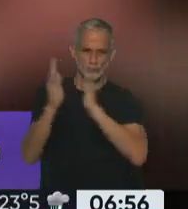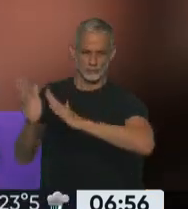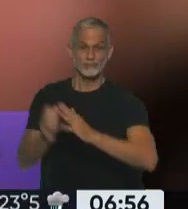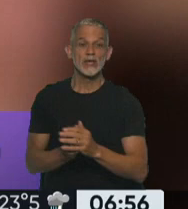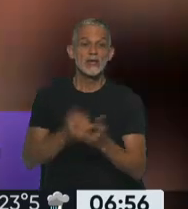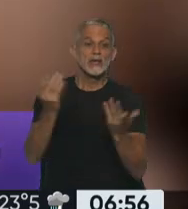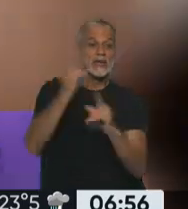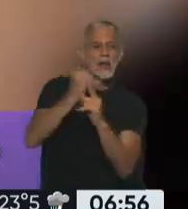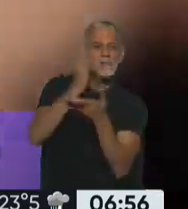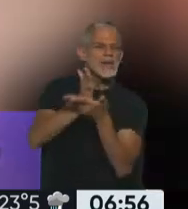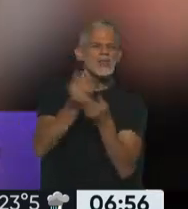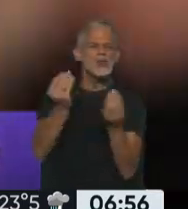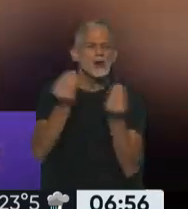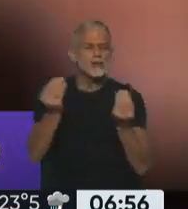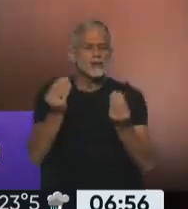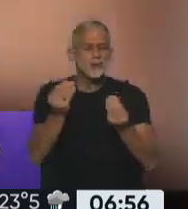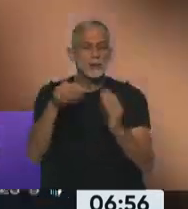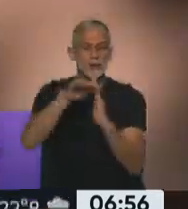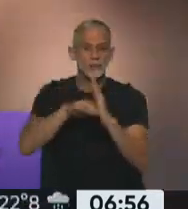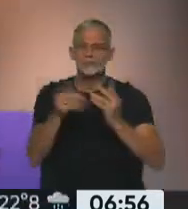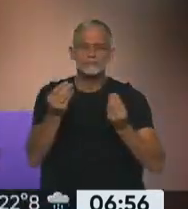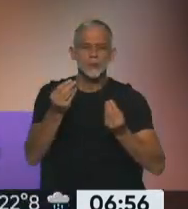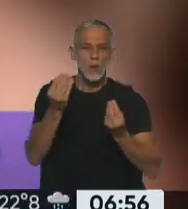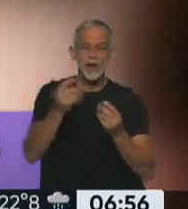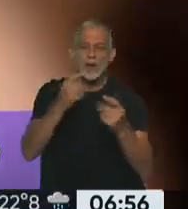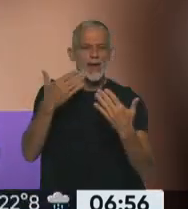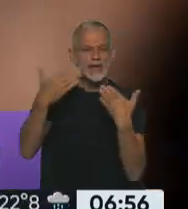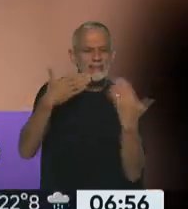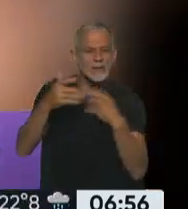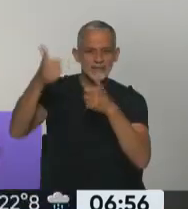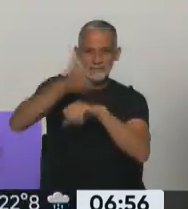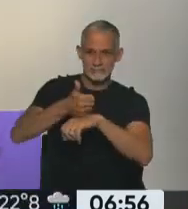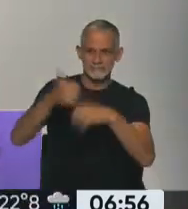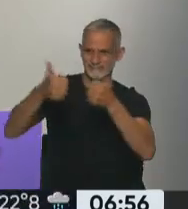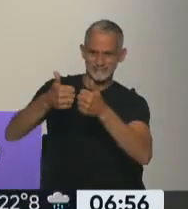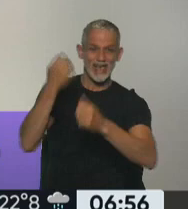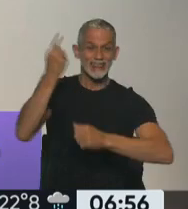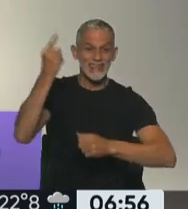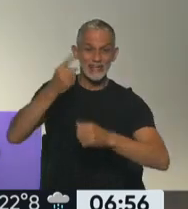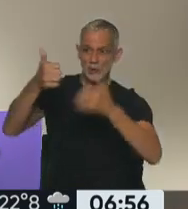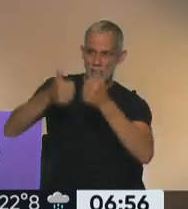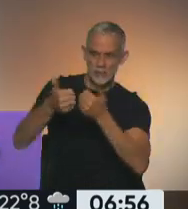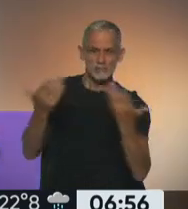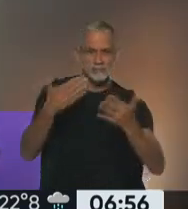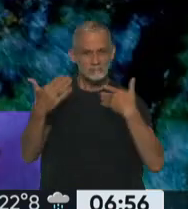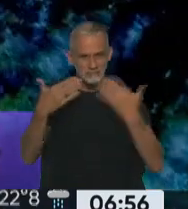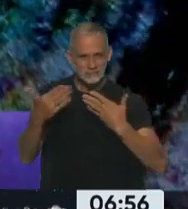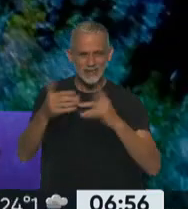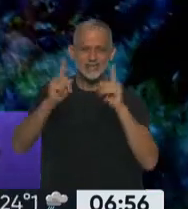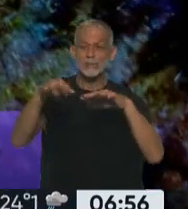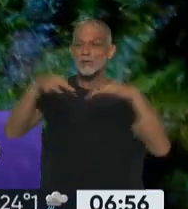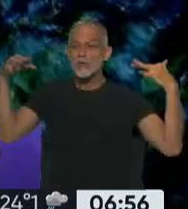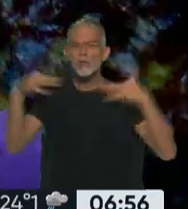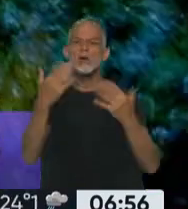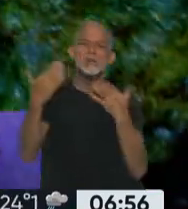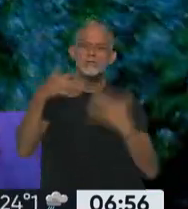medio de esas dos partes los programadores van a realizar una entrevista abierta y pública con los directores de los cortos y por supuesto con los espectadores que podrán hablar